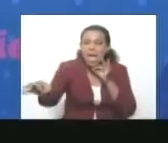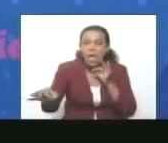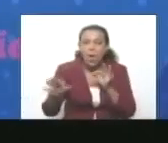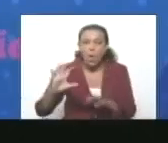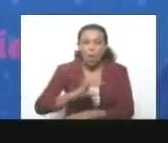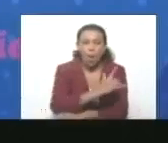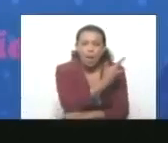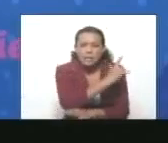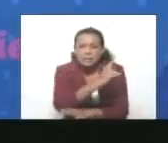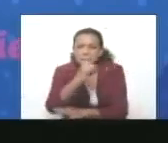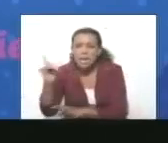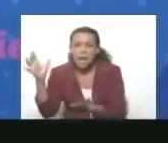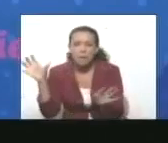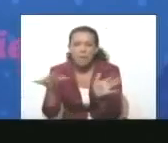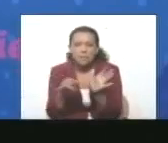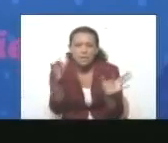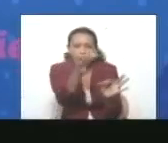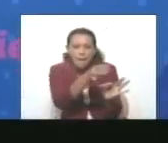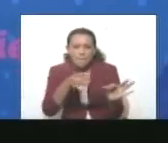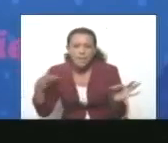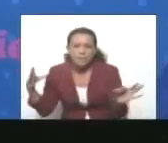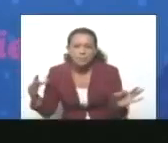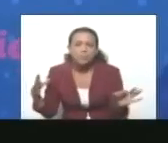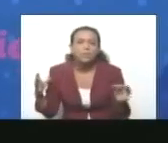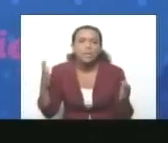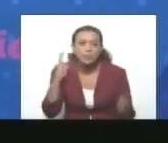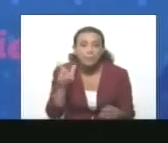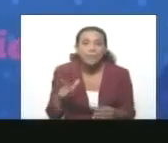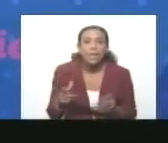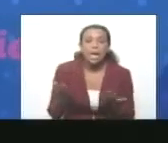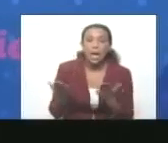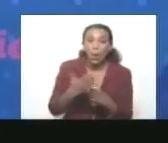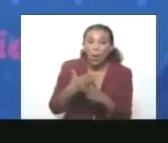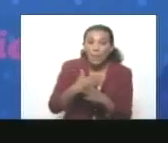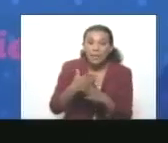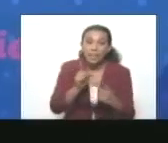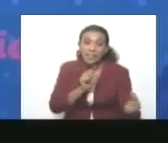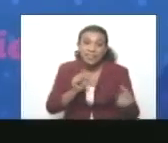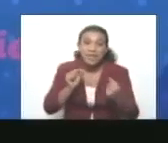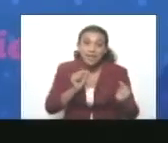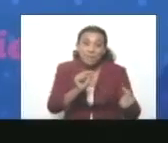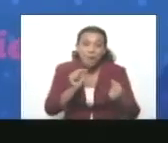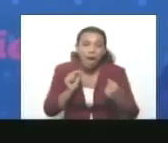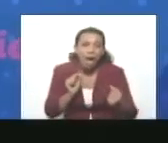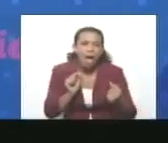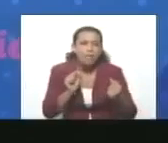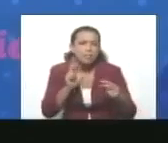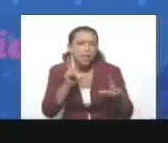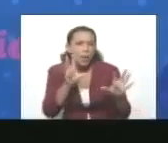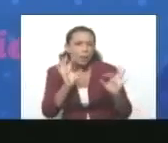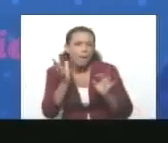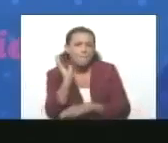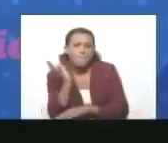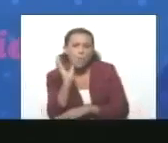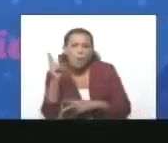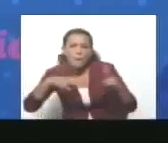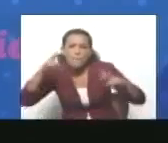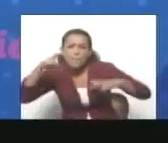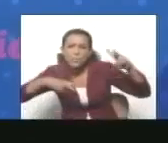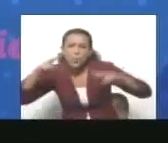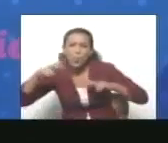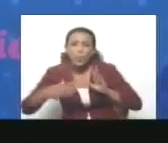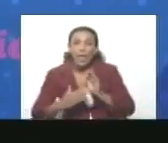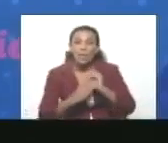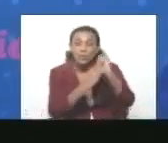en ese espacio tan bonito. Y tuvieron la oportunidad de compartir debates también de múltiples ponencias con